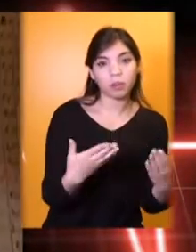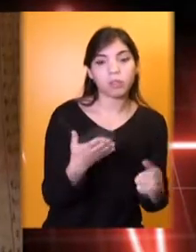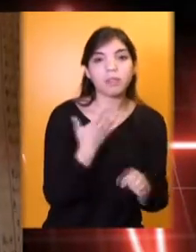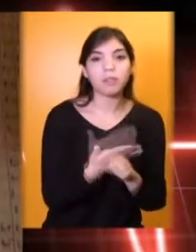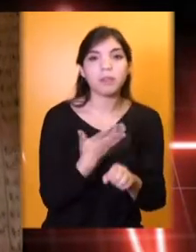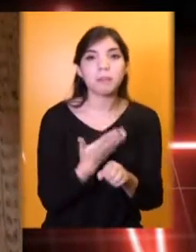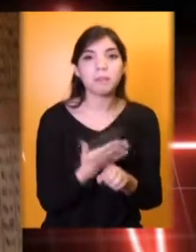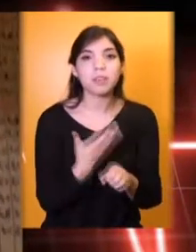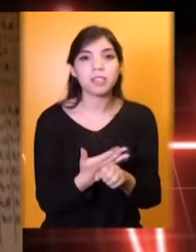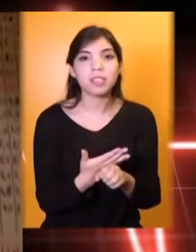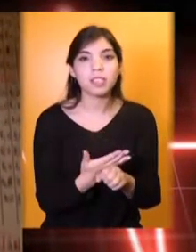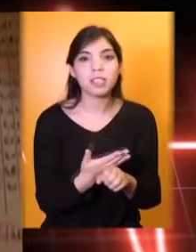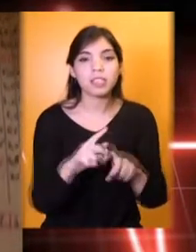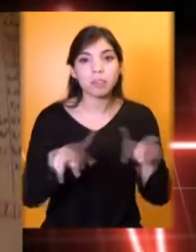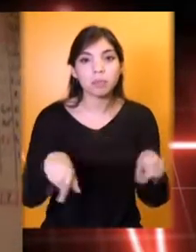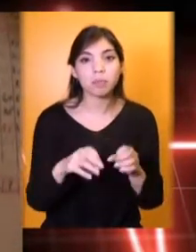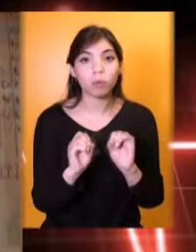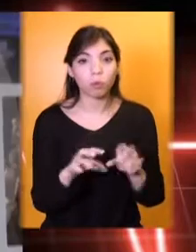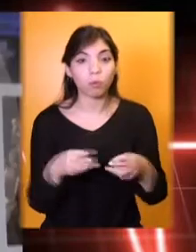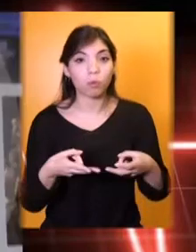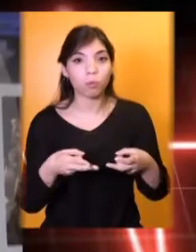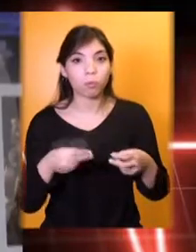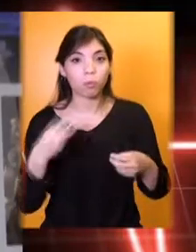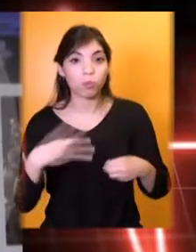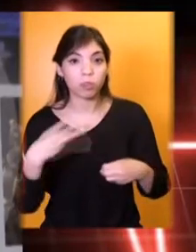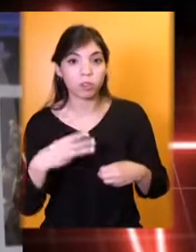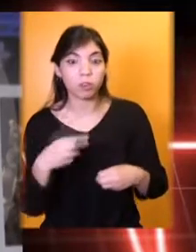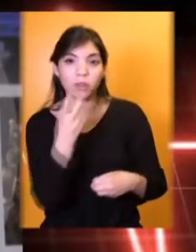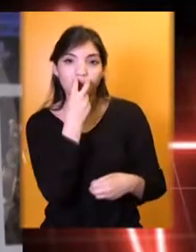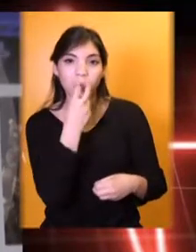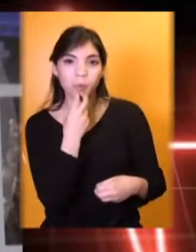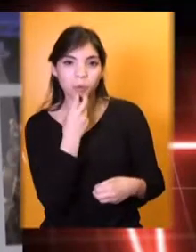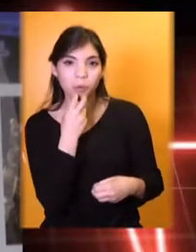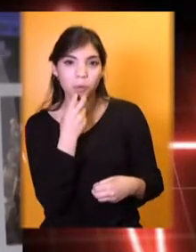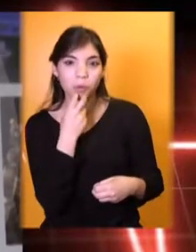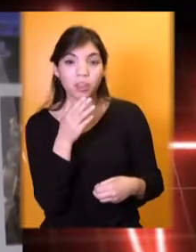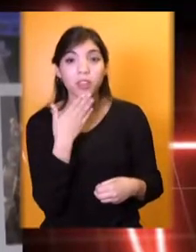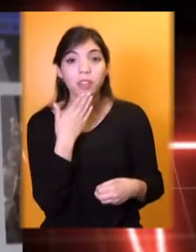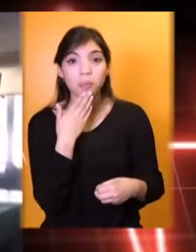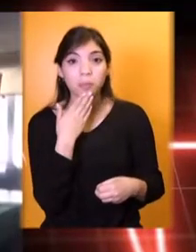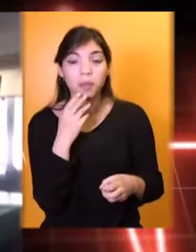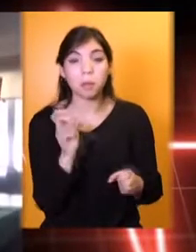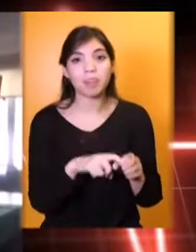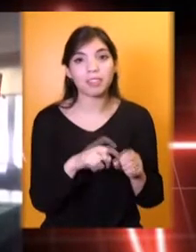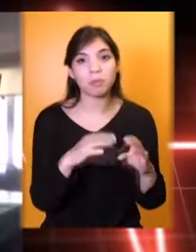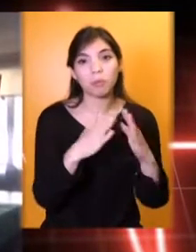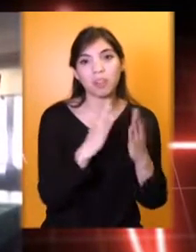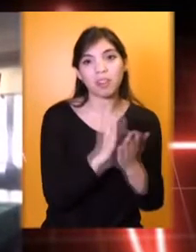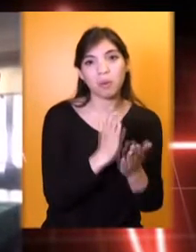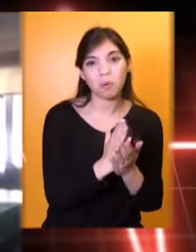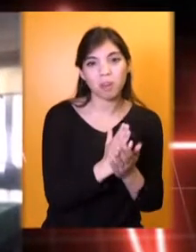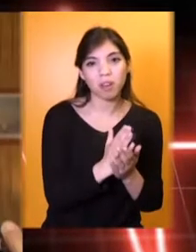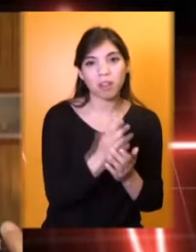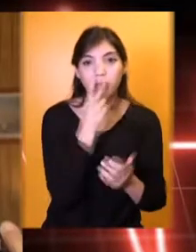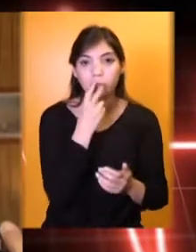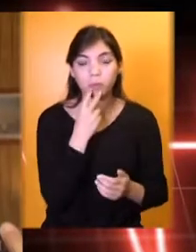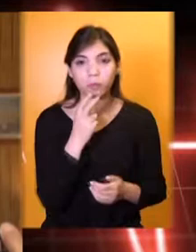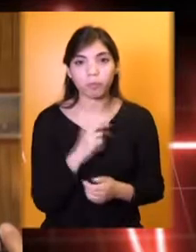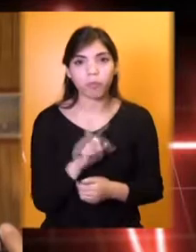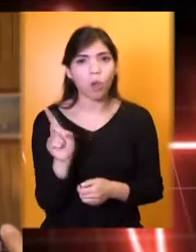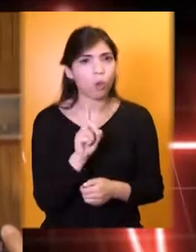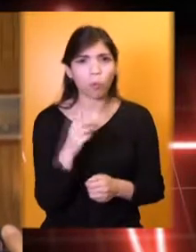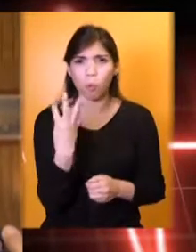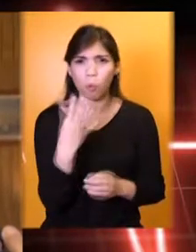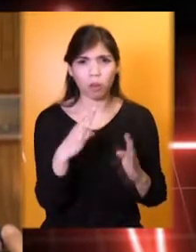solicitará el pronunciamiento del Departamento de Educación Municipal de Puerto Montt, pues habría actuado al interior de escuelas y liceos de esta comuna. No